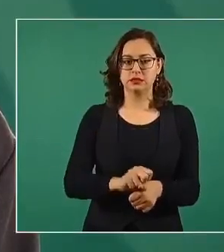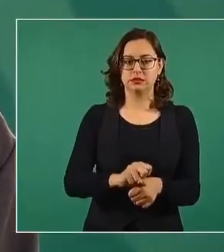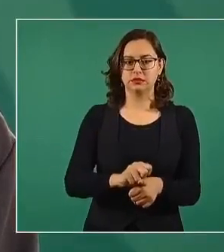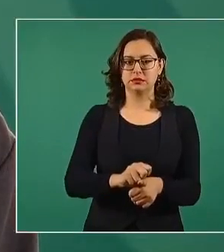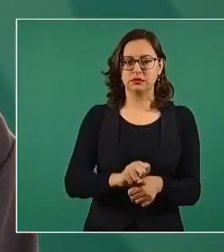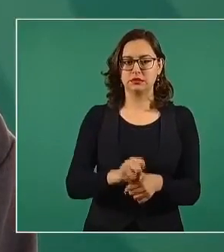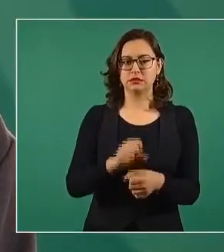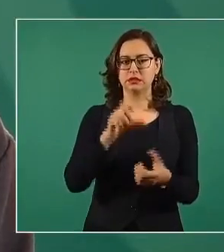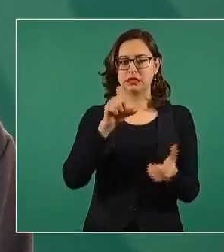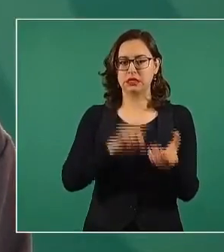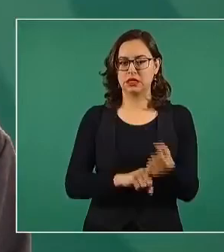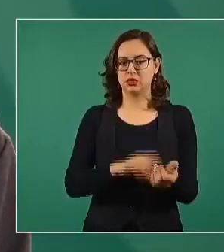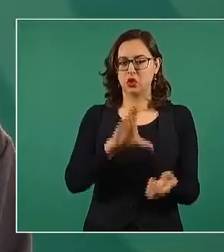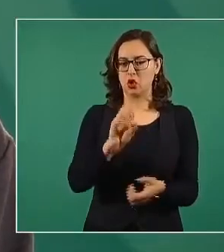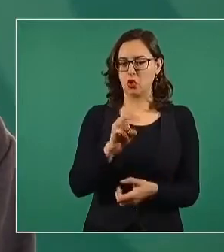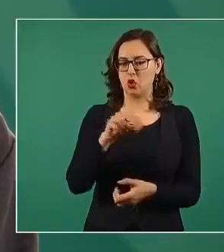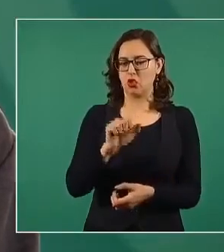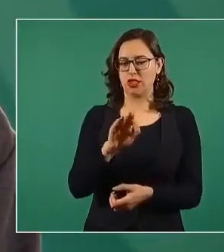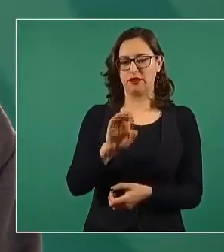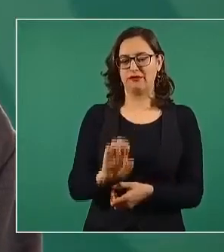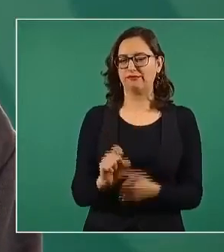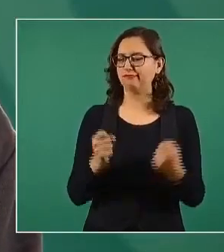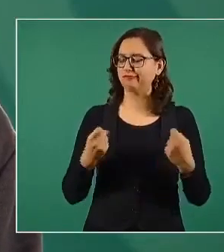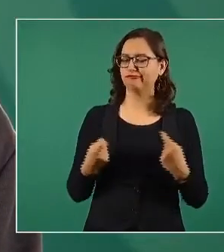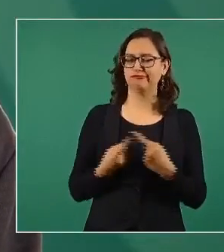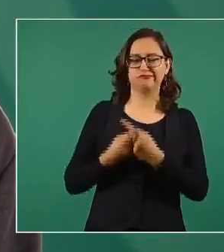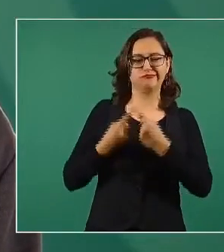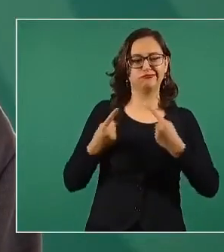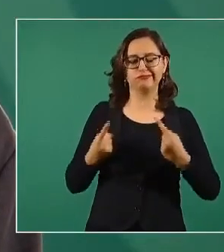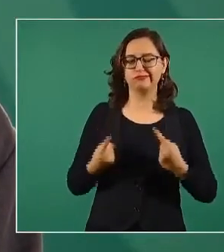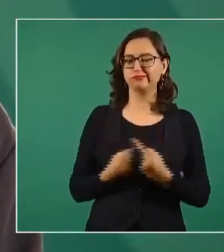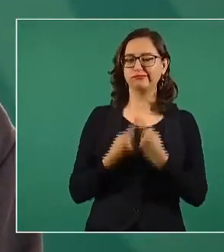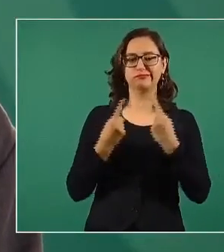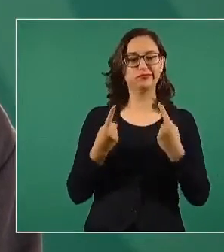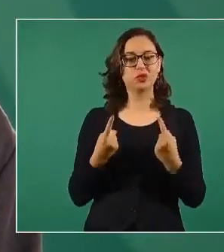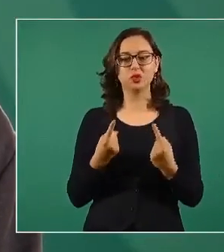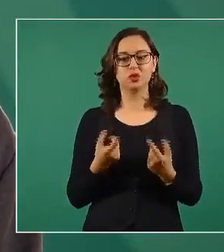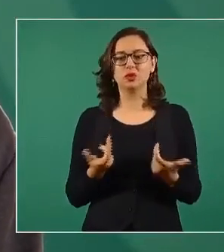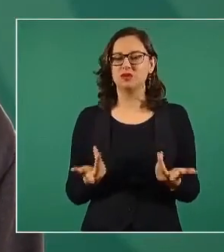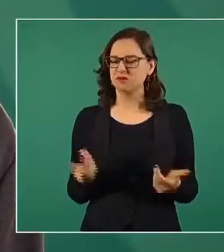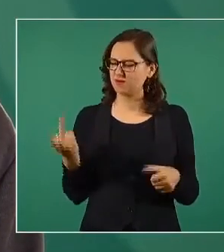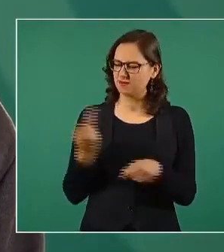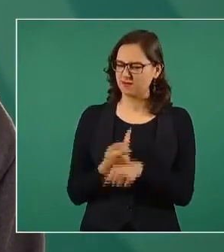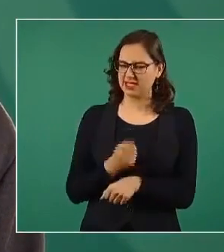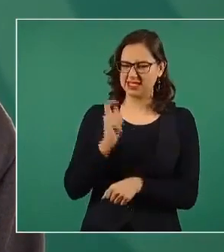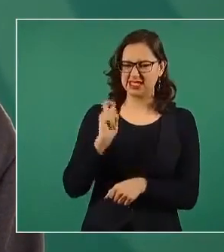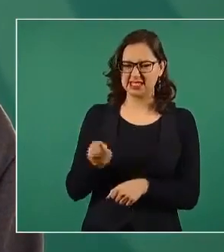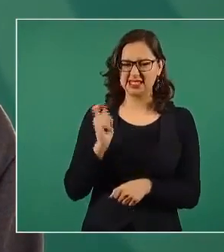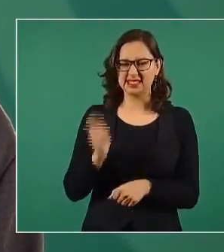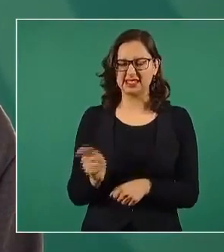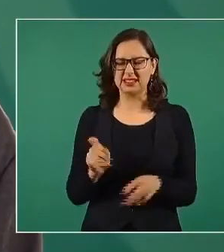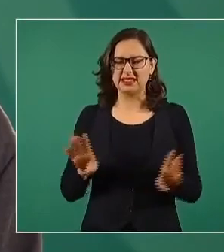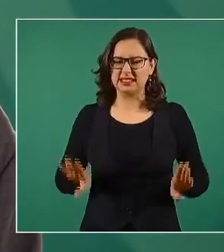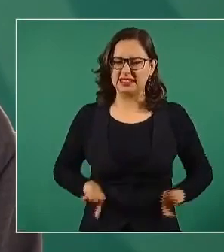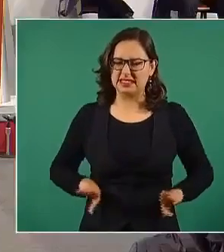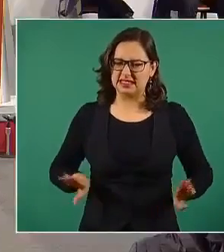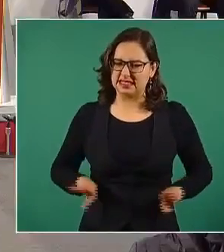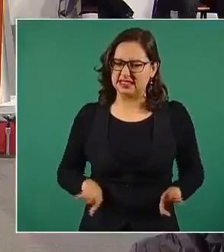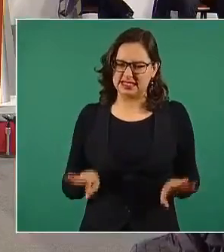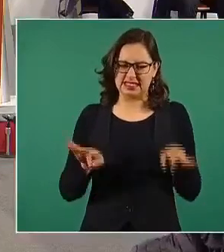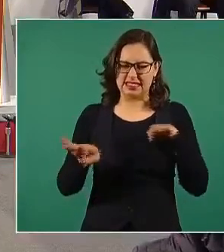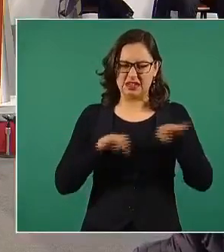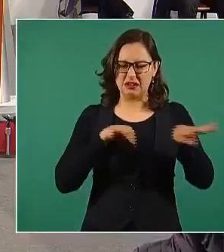en el CONAFE. No coincidía exactamente con características convencionales del